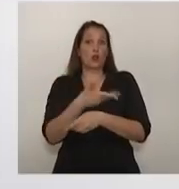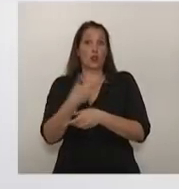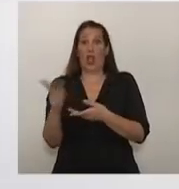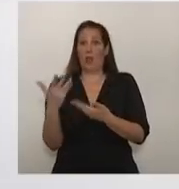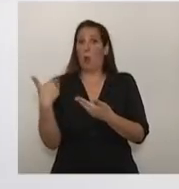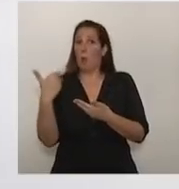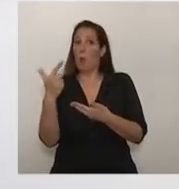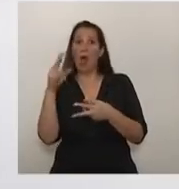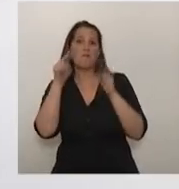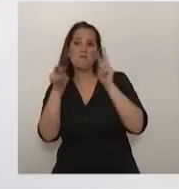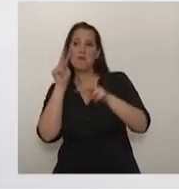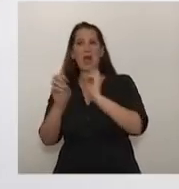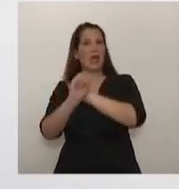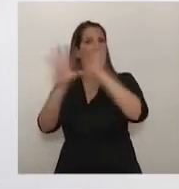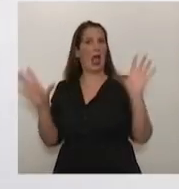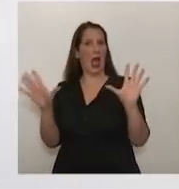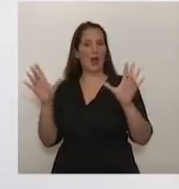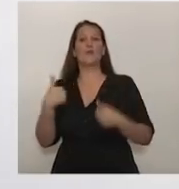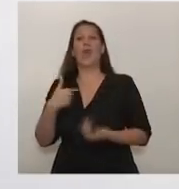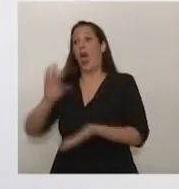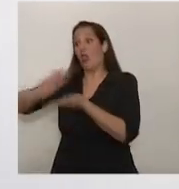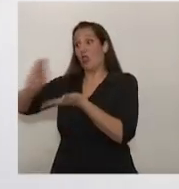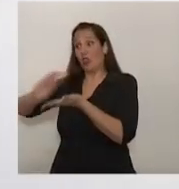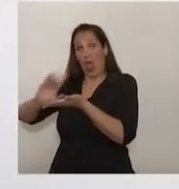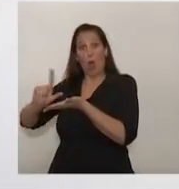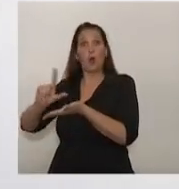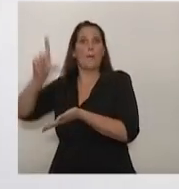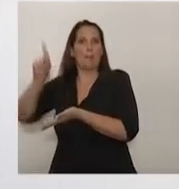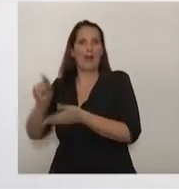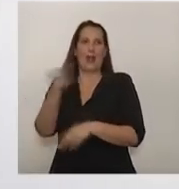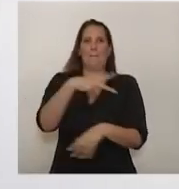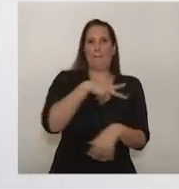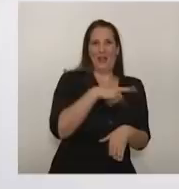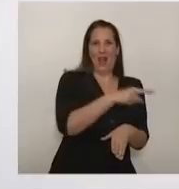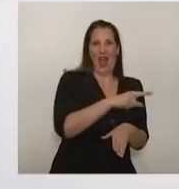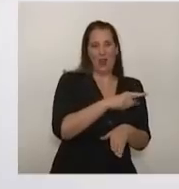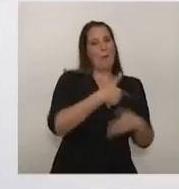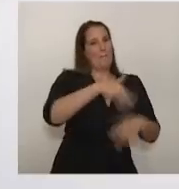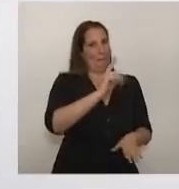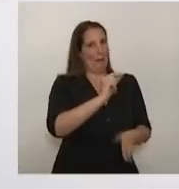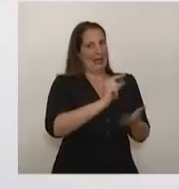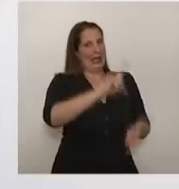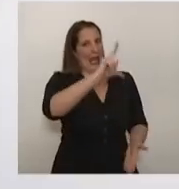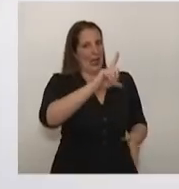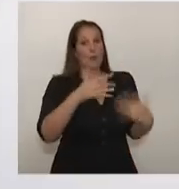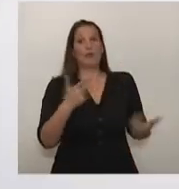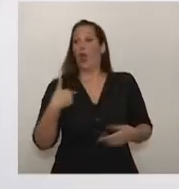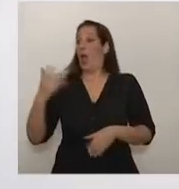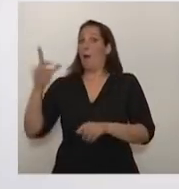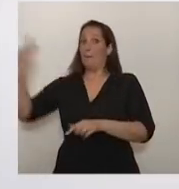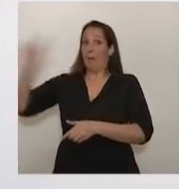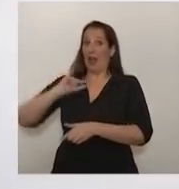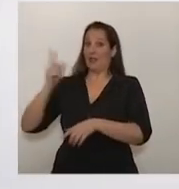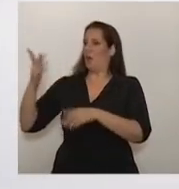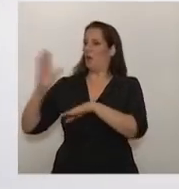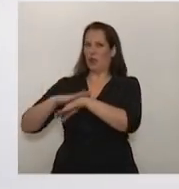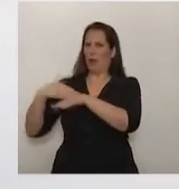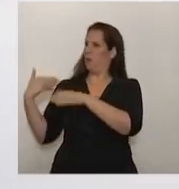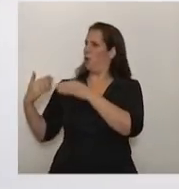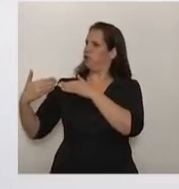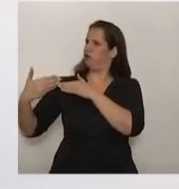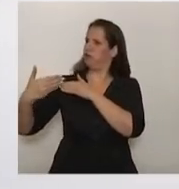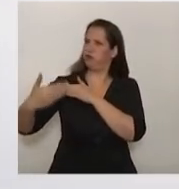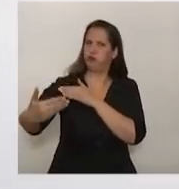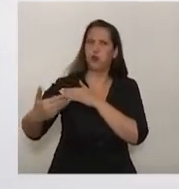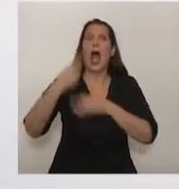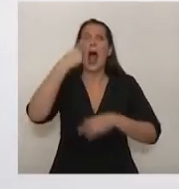Además, como la deuda con el fondo es más barata que la del sector privado, a lo largo de la vida del préstamo, el país se habrá ahorrado